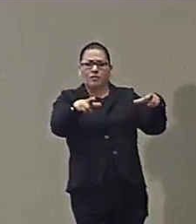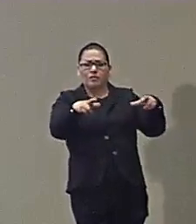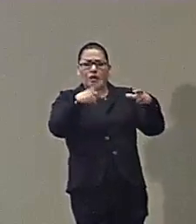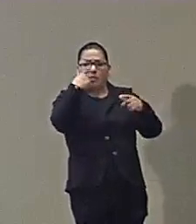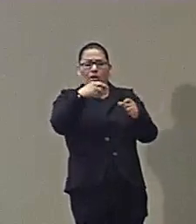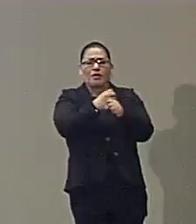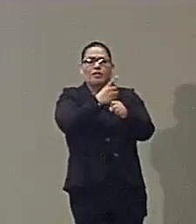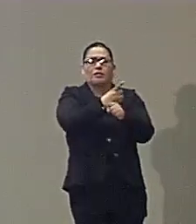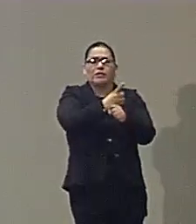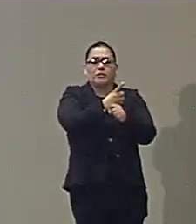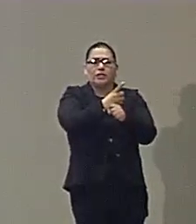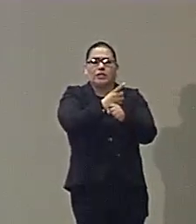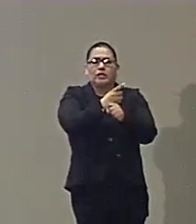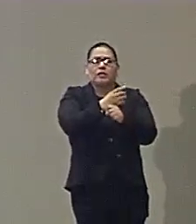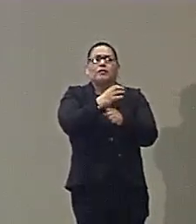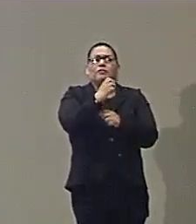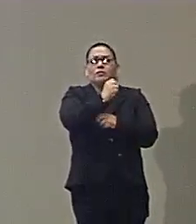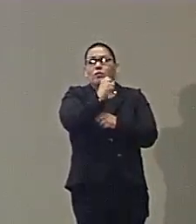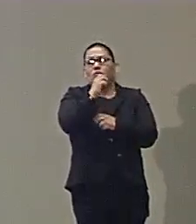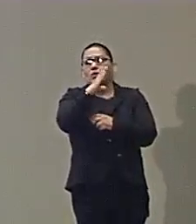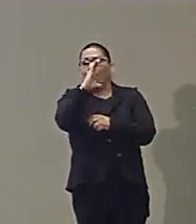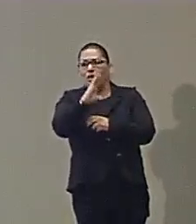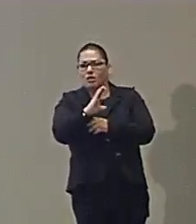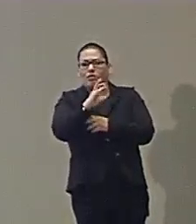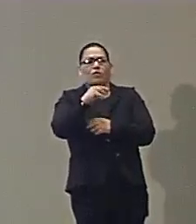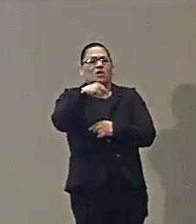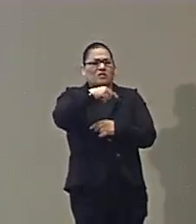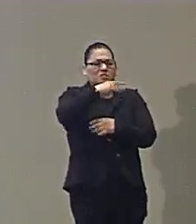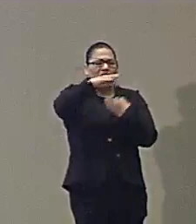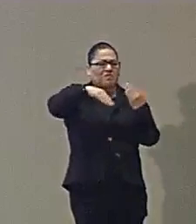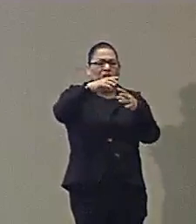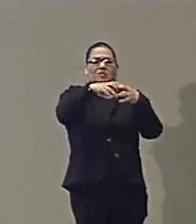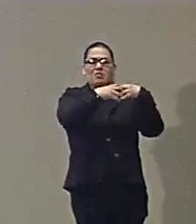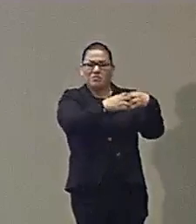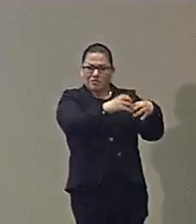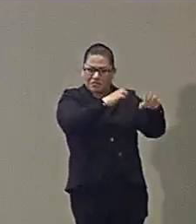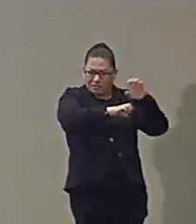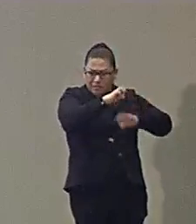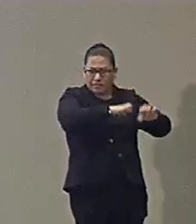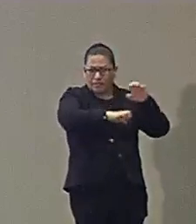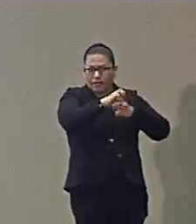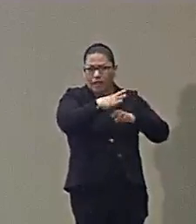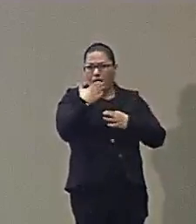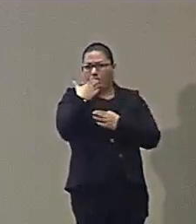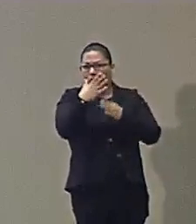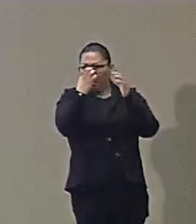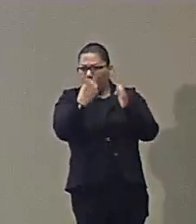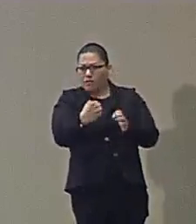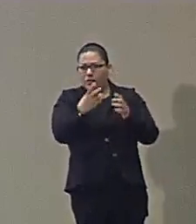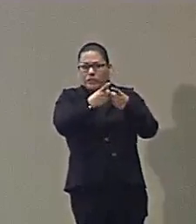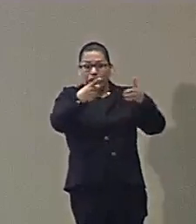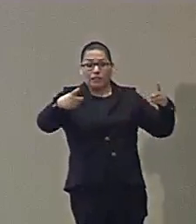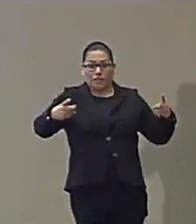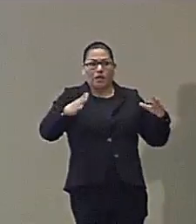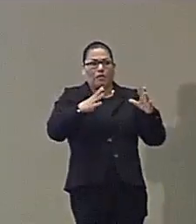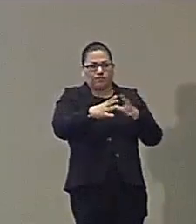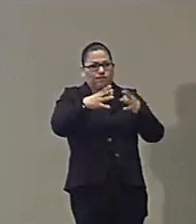la sociedad sudcaliforniana empleo desarrollo bienestar entre otras cosas